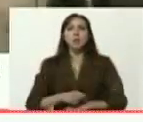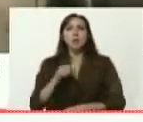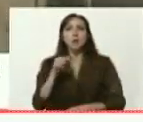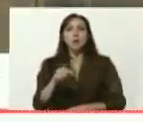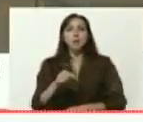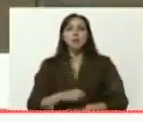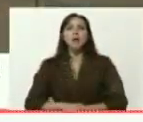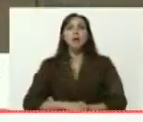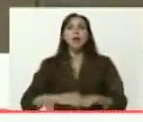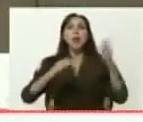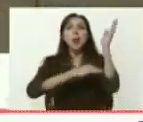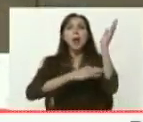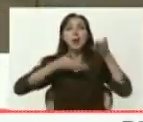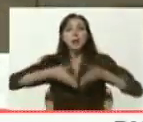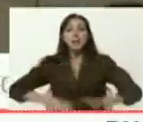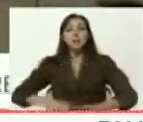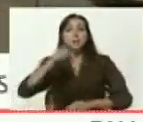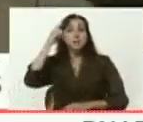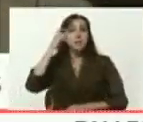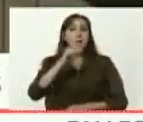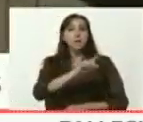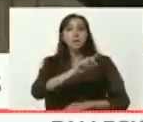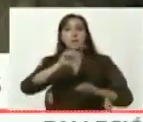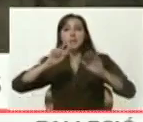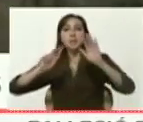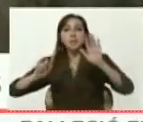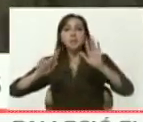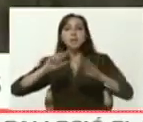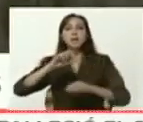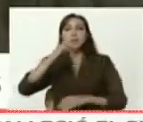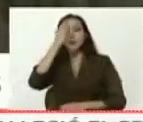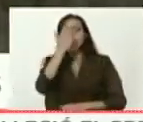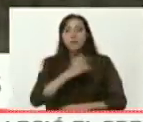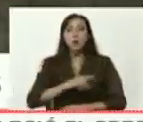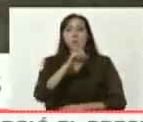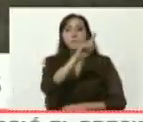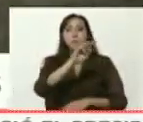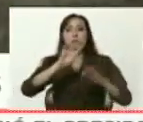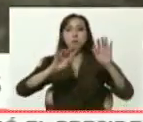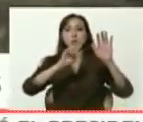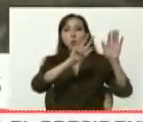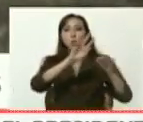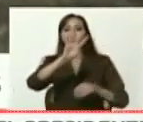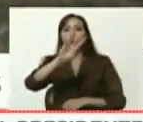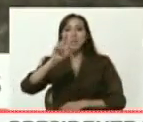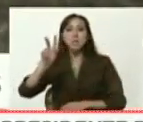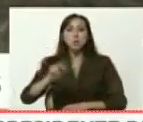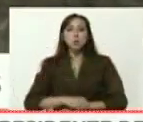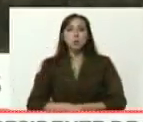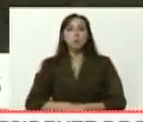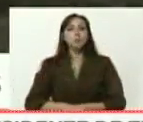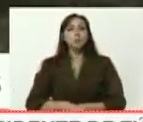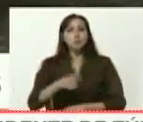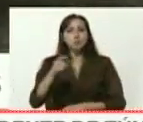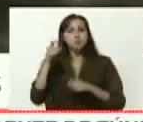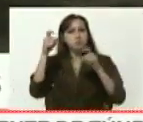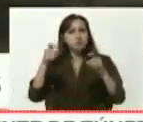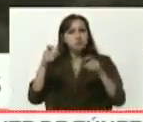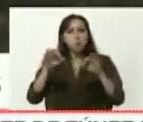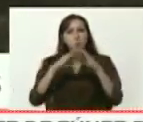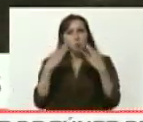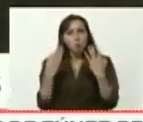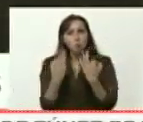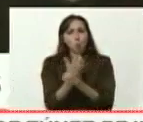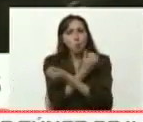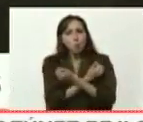Lara, el 16 de febrero de 1942. Criado con principios y valores de unidad, amor y